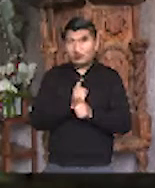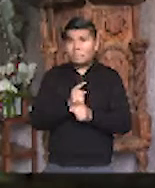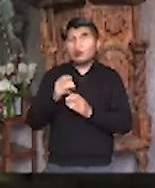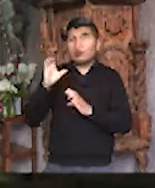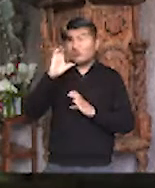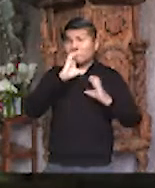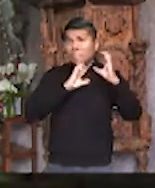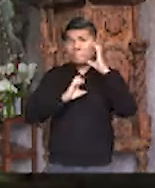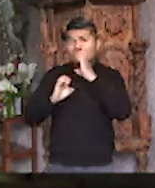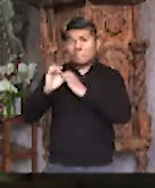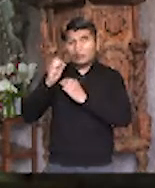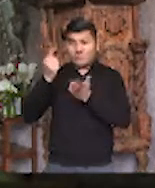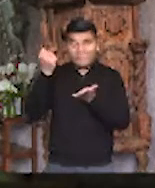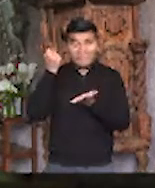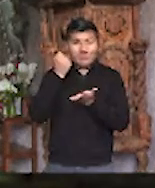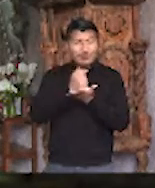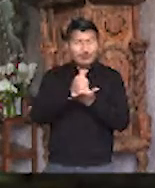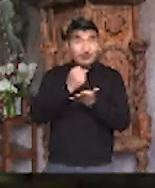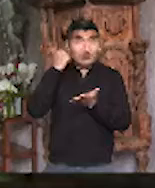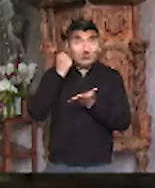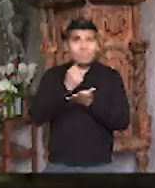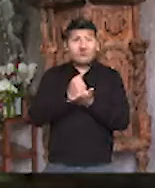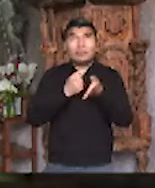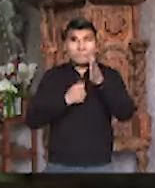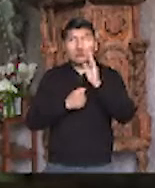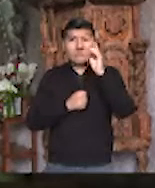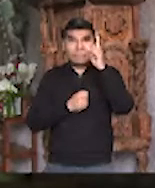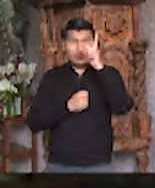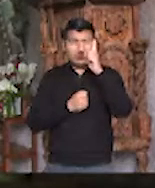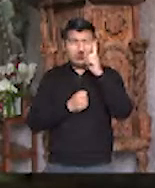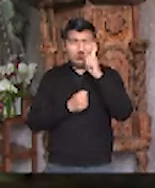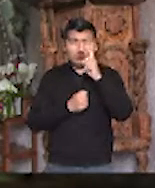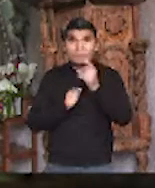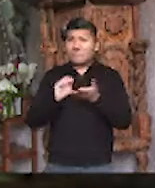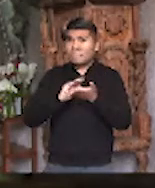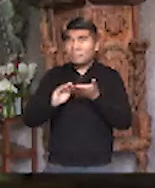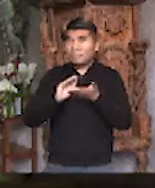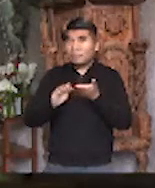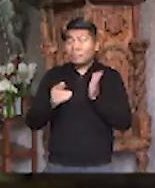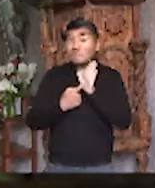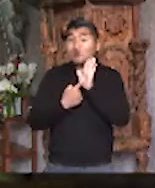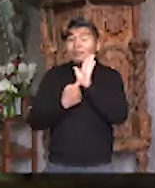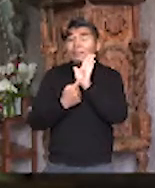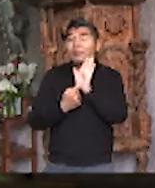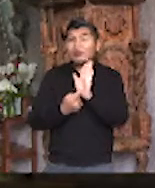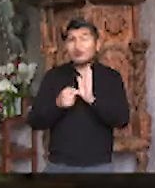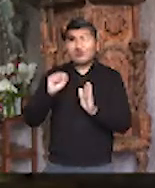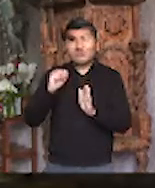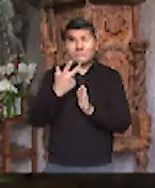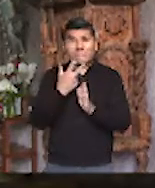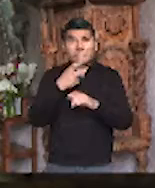el sello el sello de dios permítanme presentar para este tercer